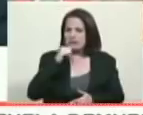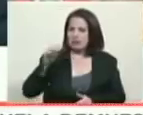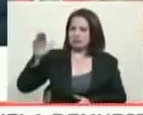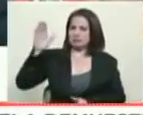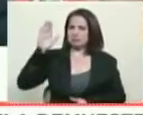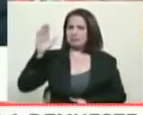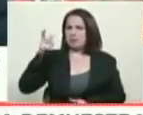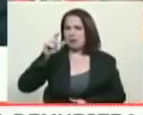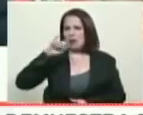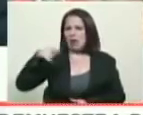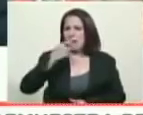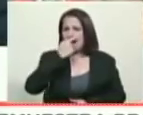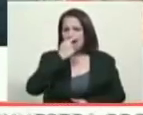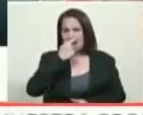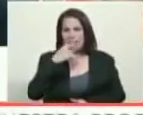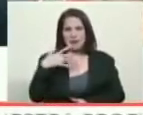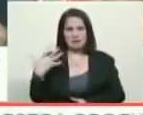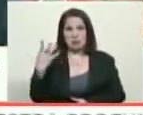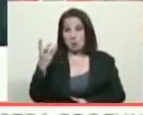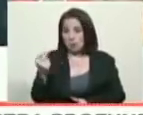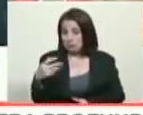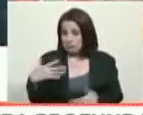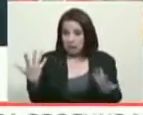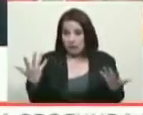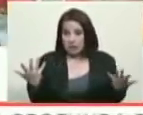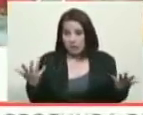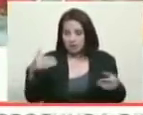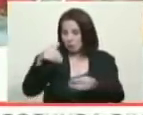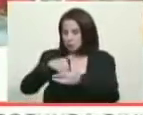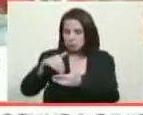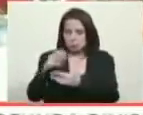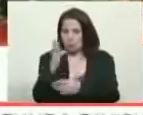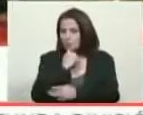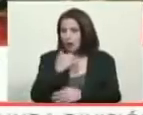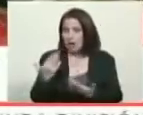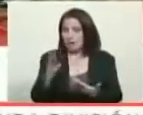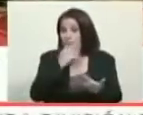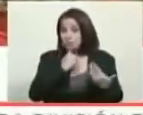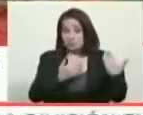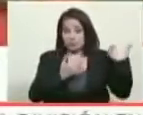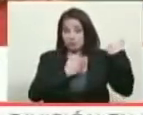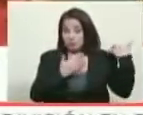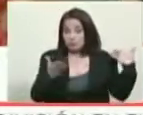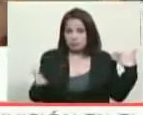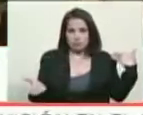de la república ninguno es una irresponsabilidad